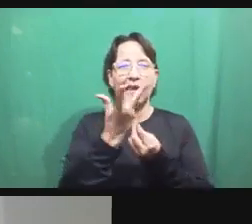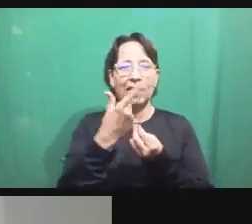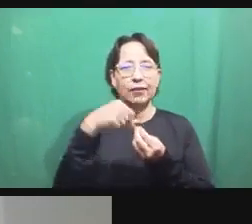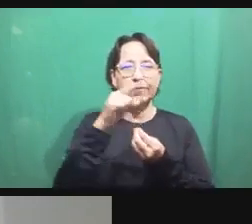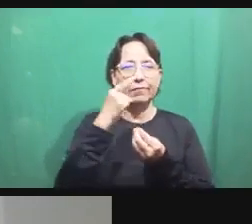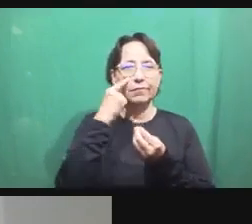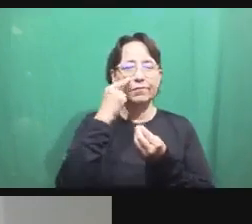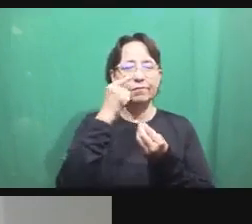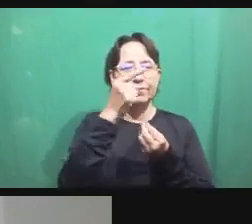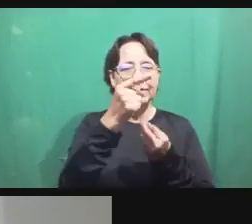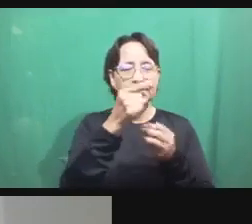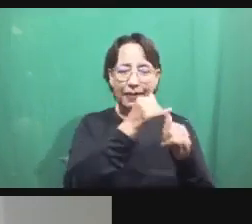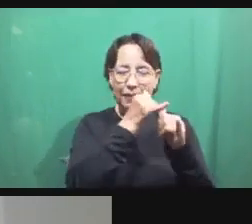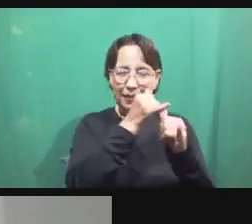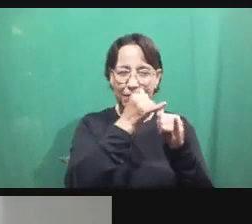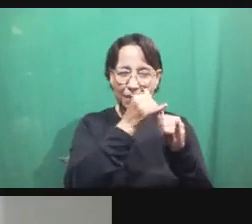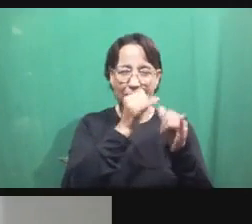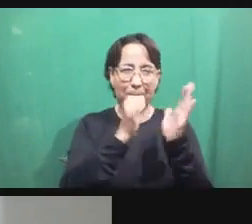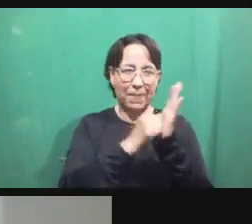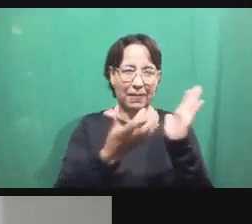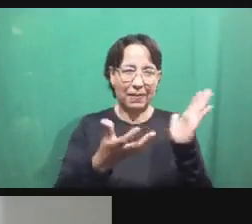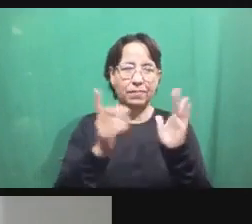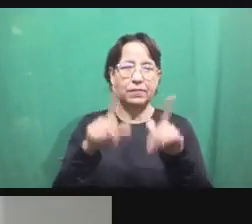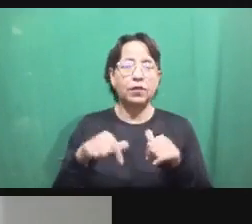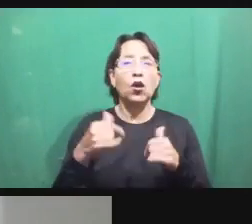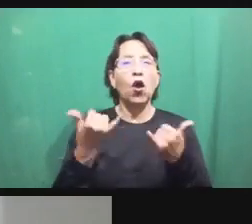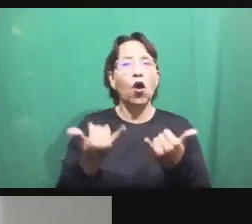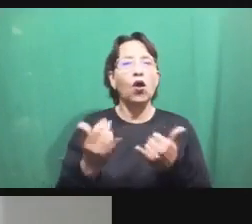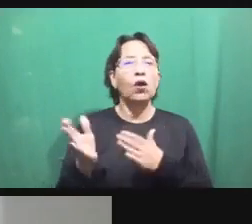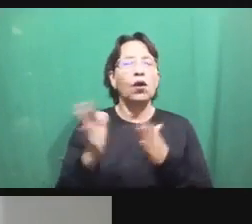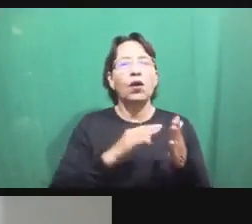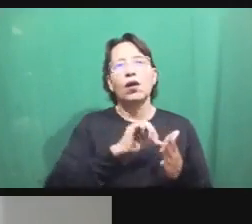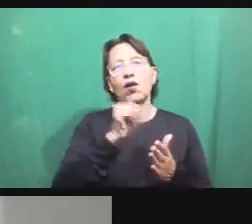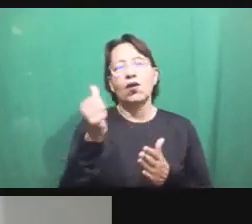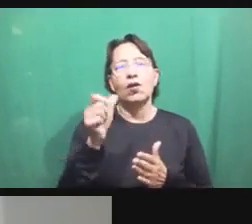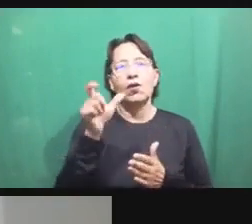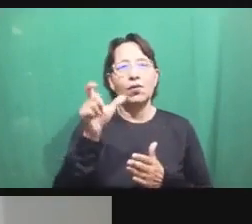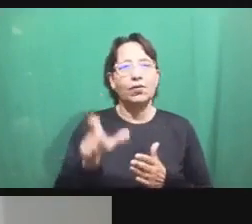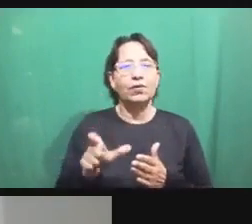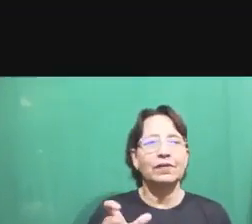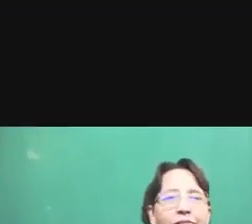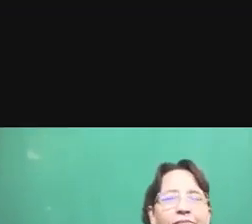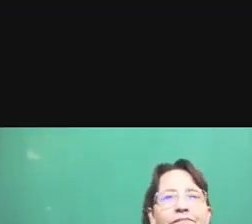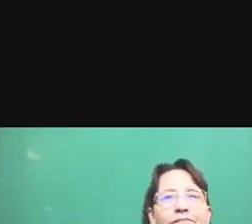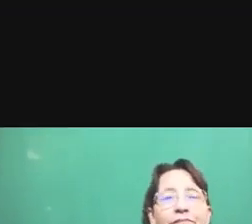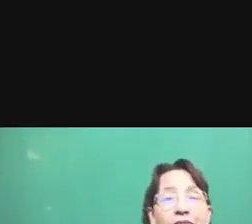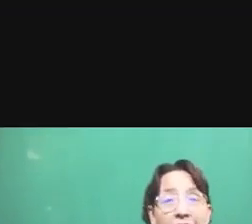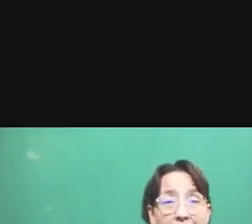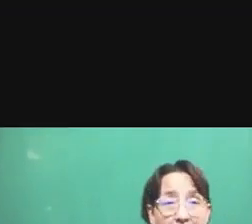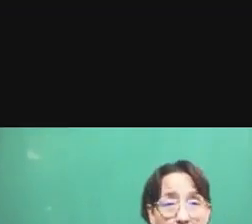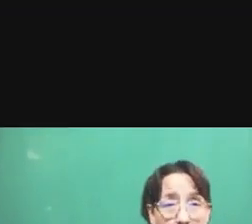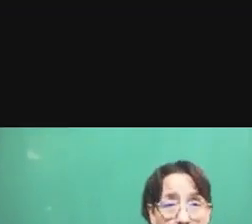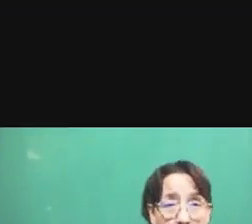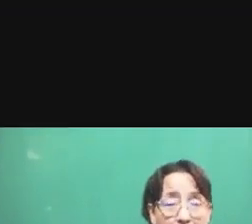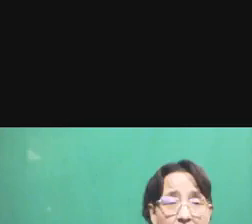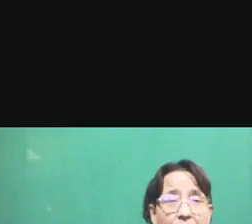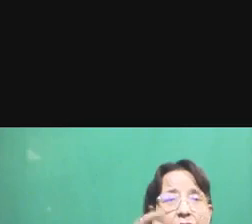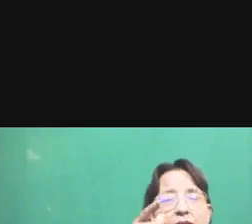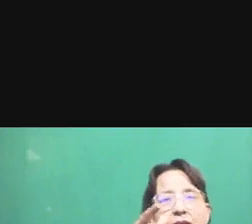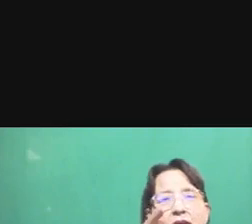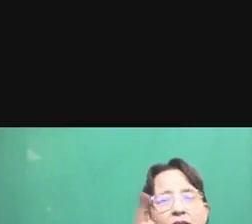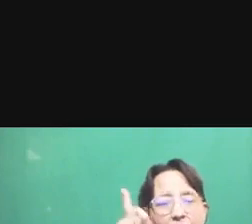ingeniería de materiales. También nos acompaña el día de hoy Capital Graffiti Tours. Es una empresa turística que consta de